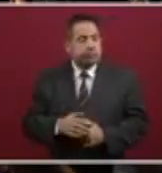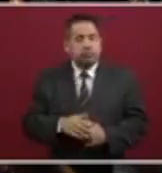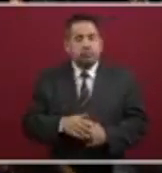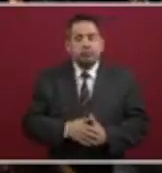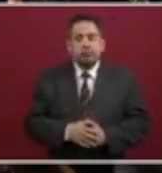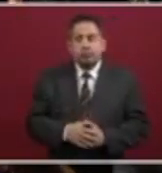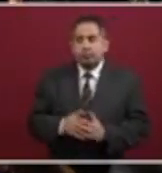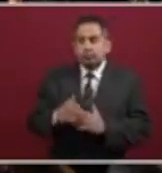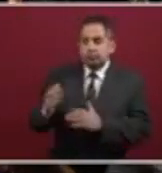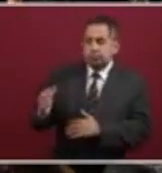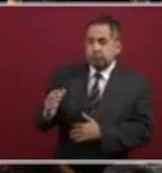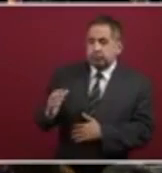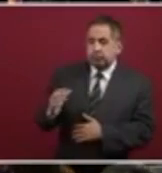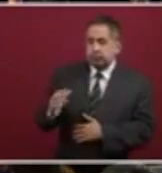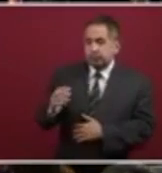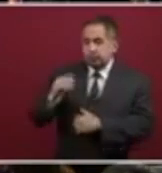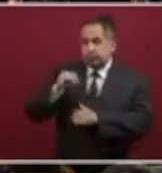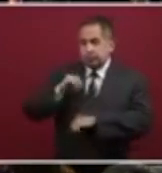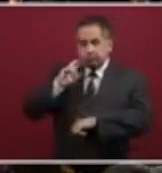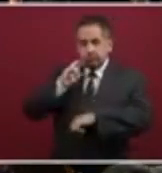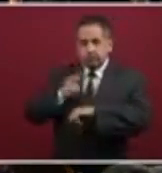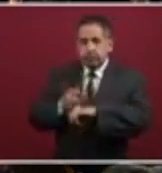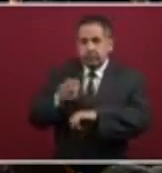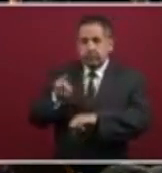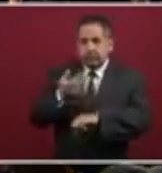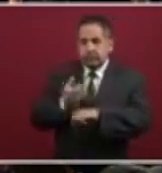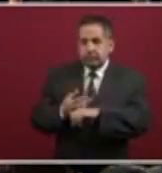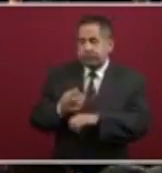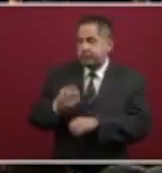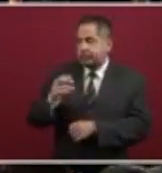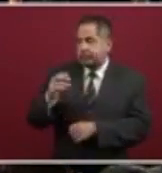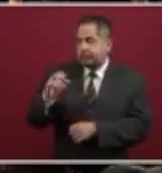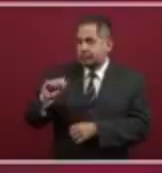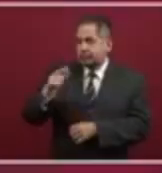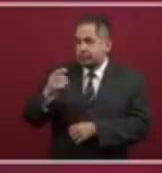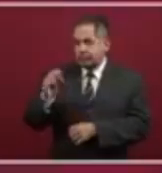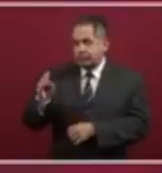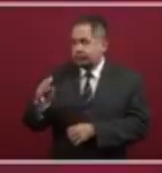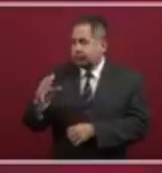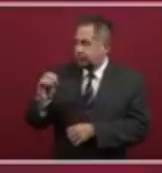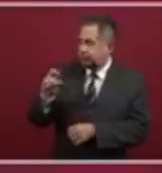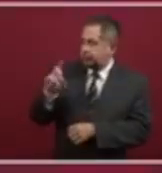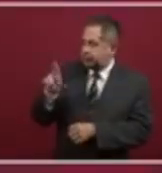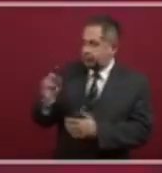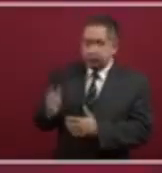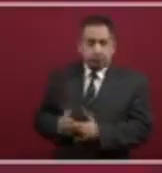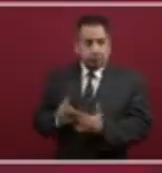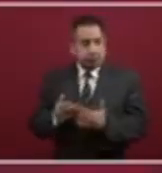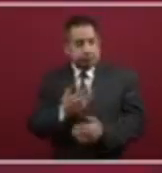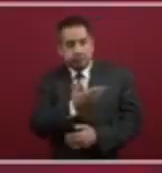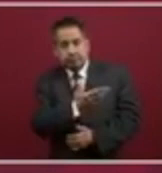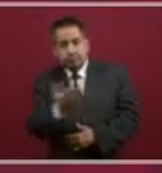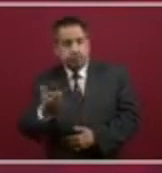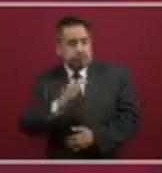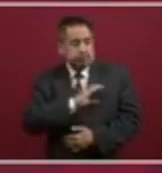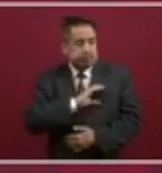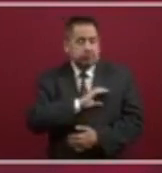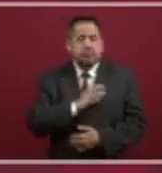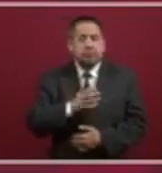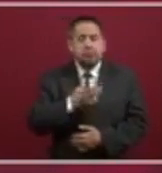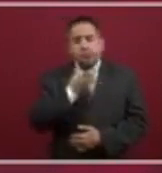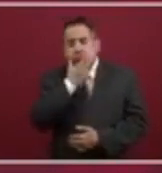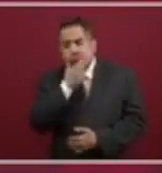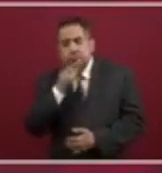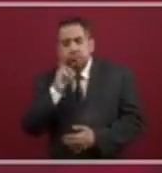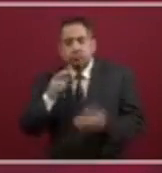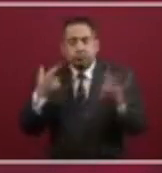secretaria de Gobernación, Olga Sánchez Cordero, queridas maestras y maestros aquí presentes y que